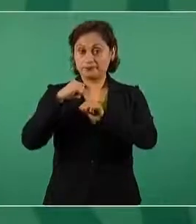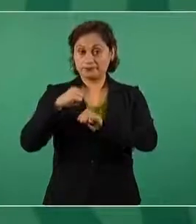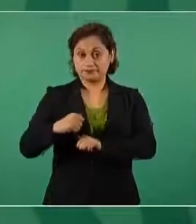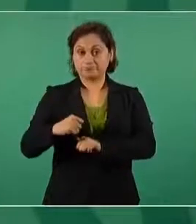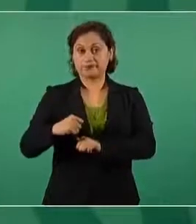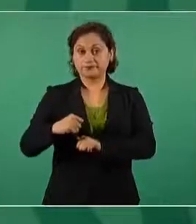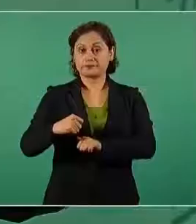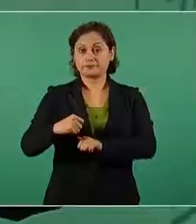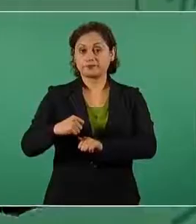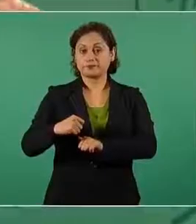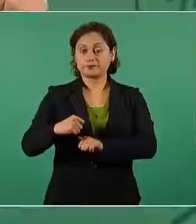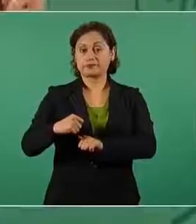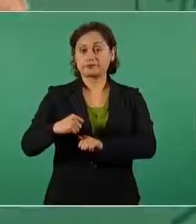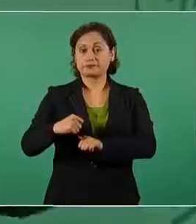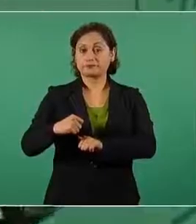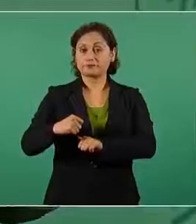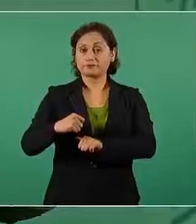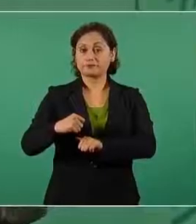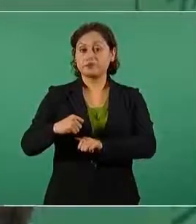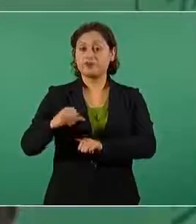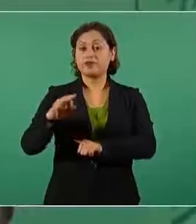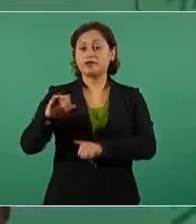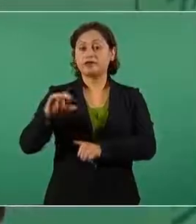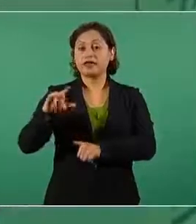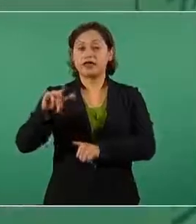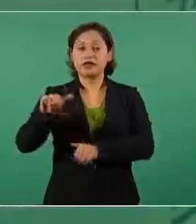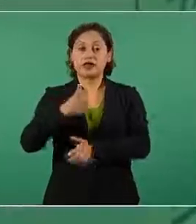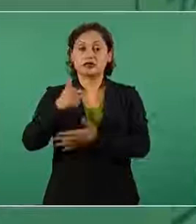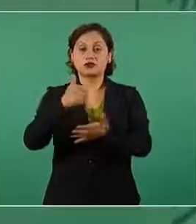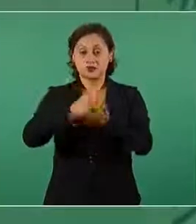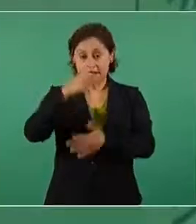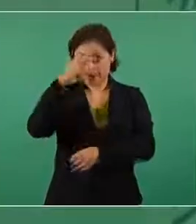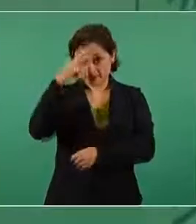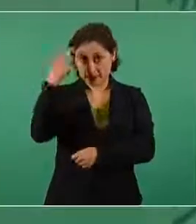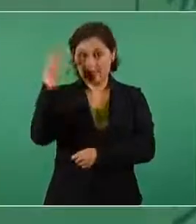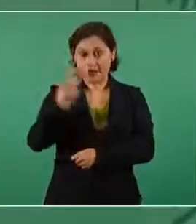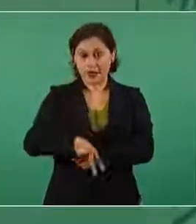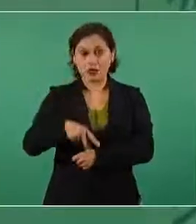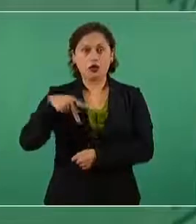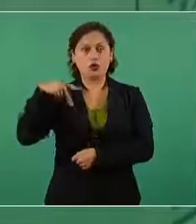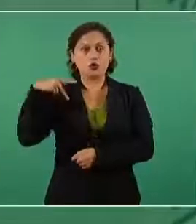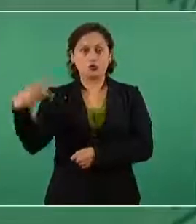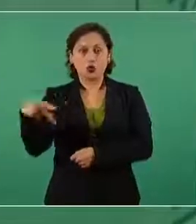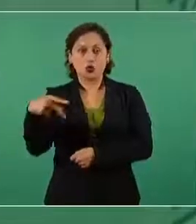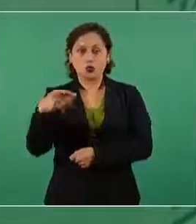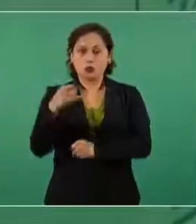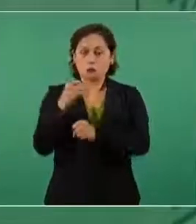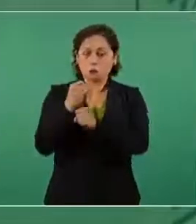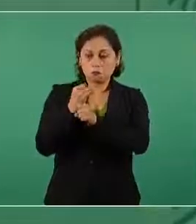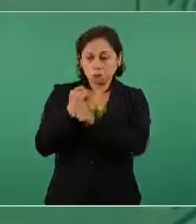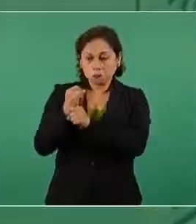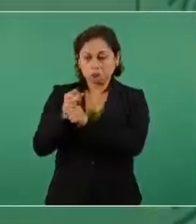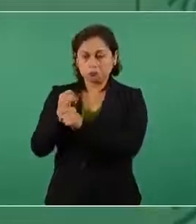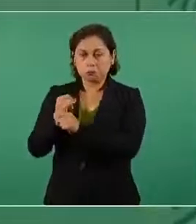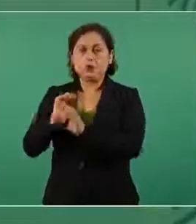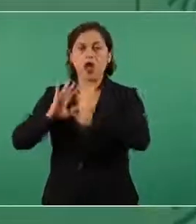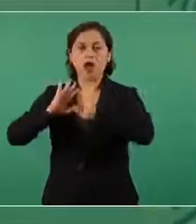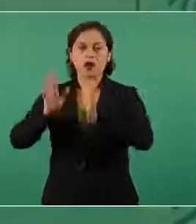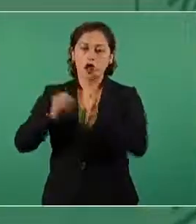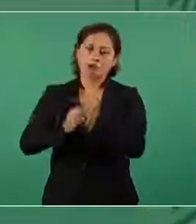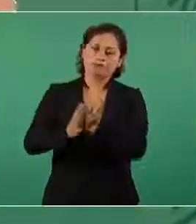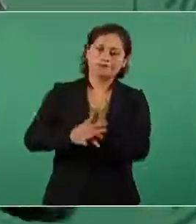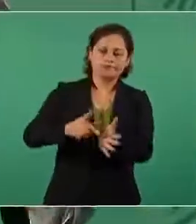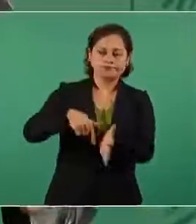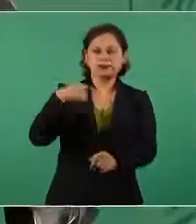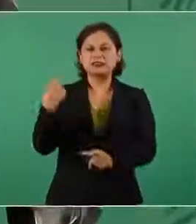la Ciudad de México, ya de acuerdo a un dictamen, está fincando responsabilidades